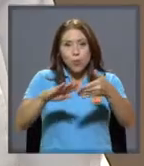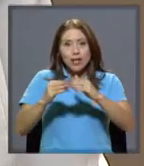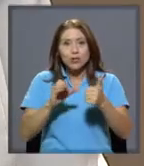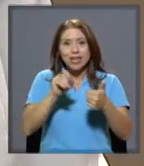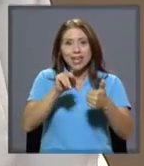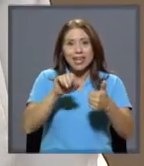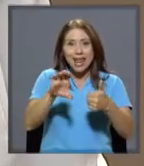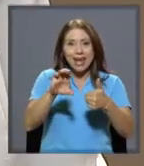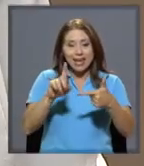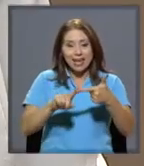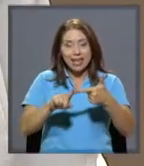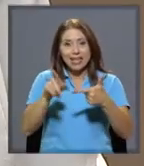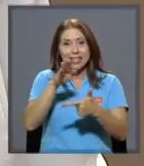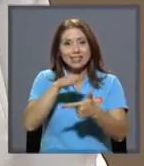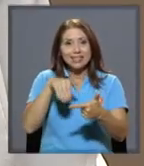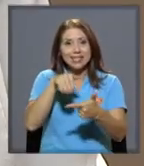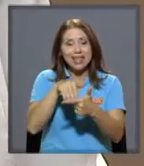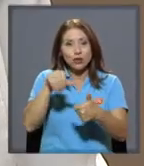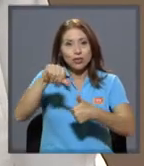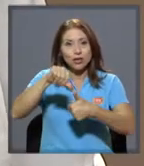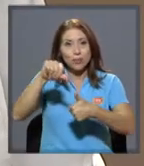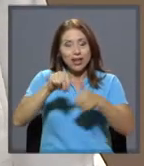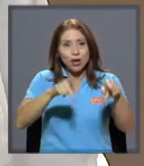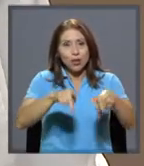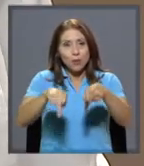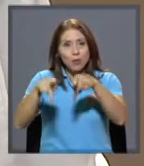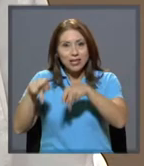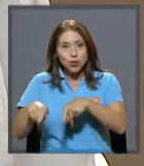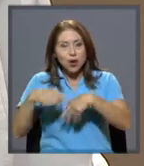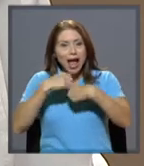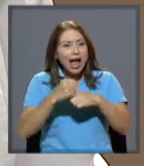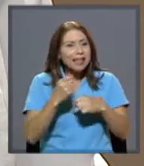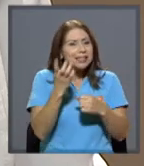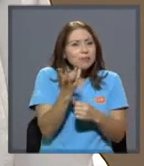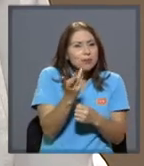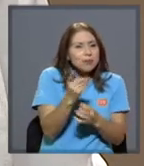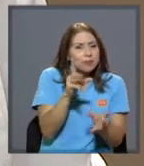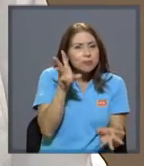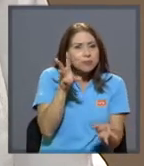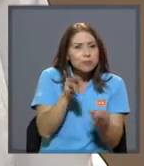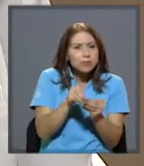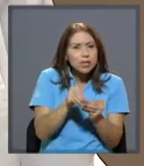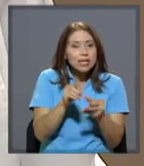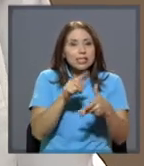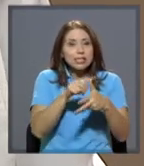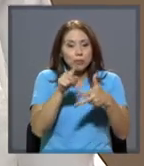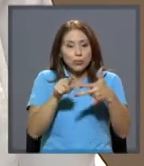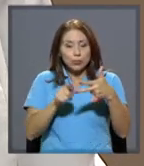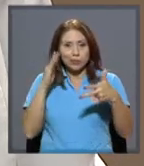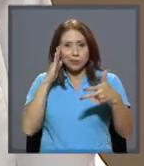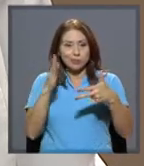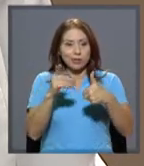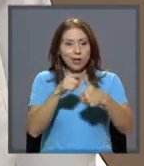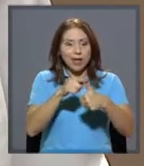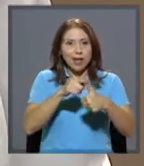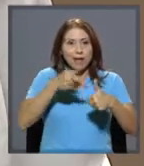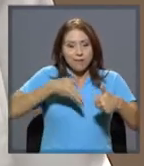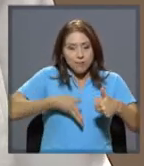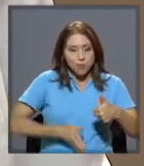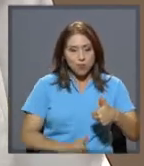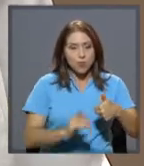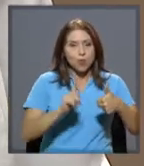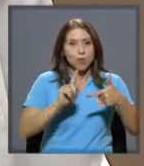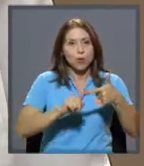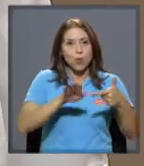elabora las estimaciones y proyecciones de población, donde se toman en cuenta los tres componentes demográficos: la mortalidad, la fecundidad y